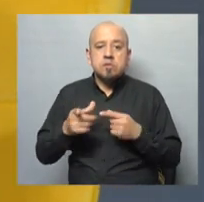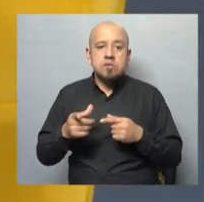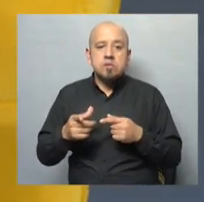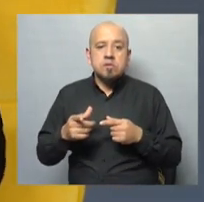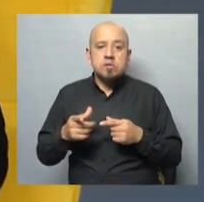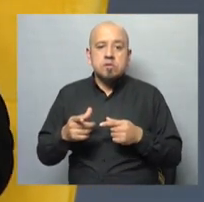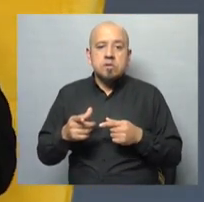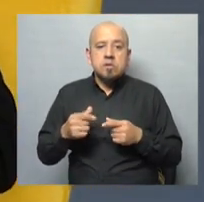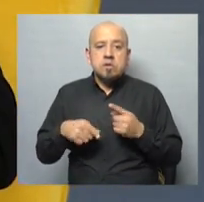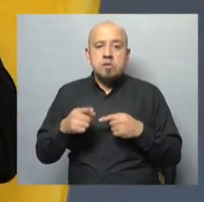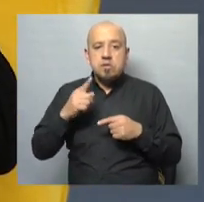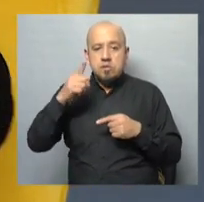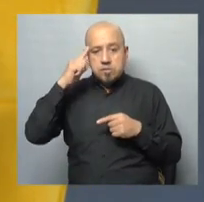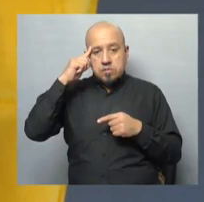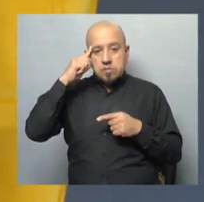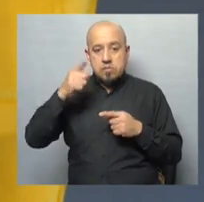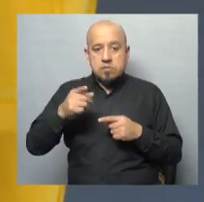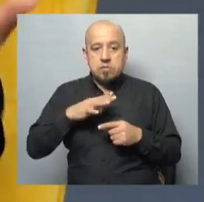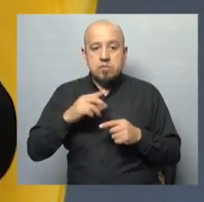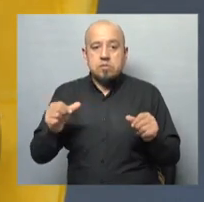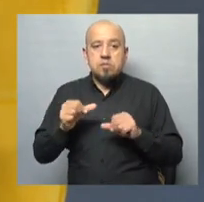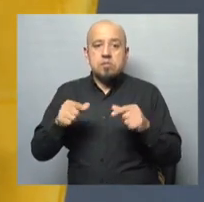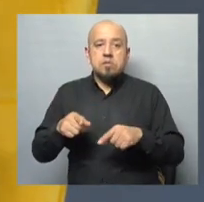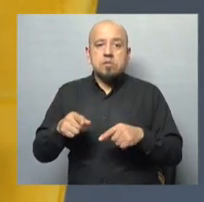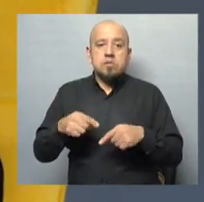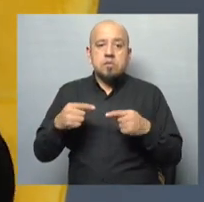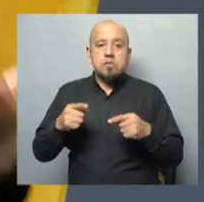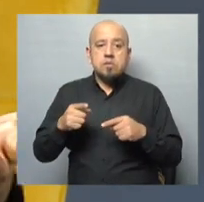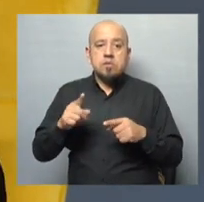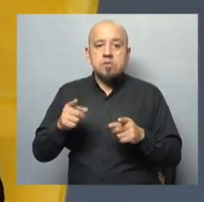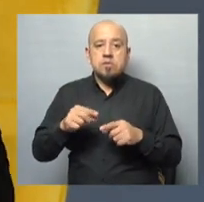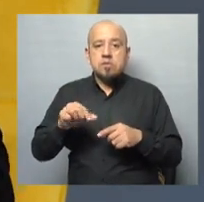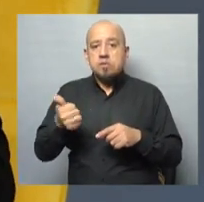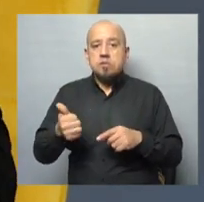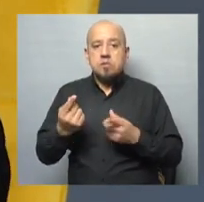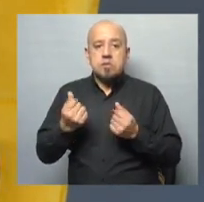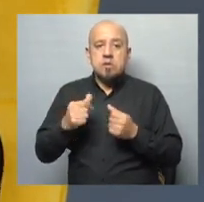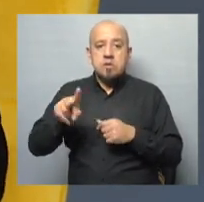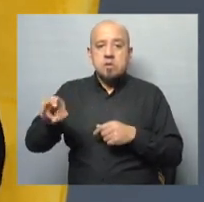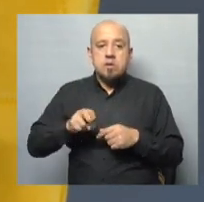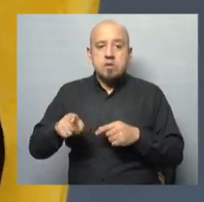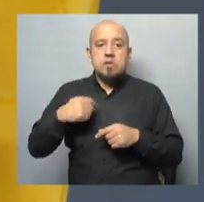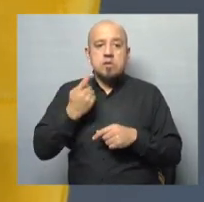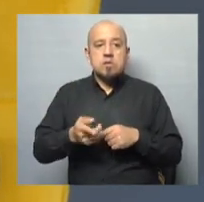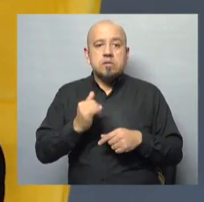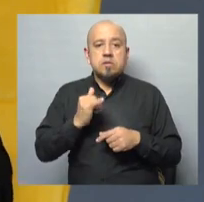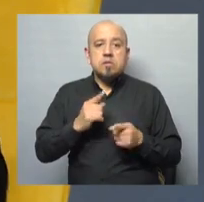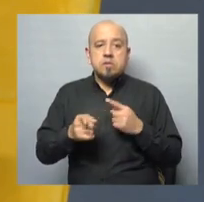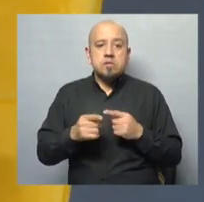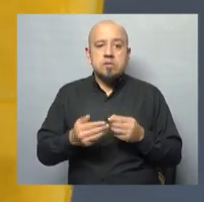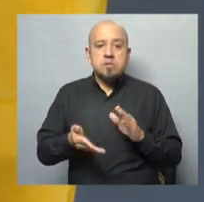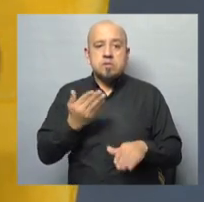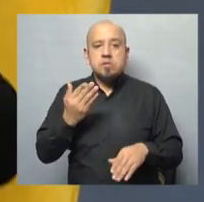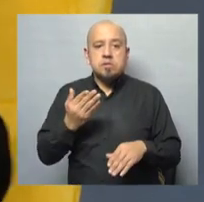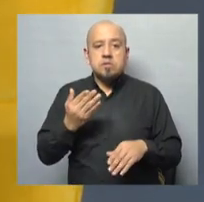eso que vos creas que que se crea que con esto no tenéis que ganar plata y que entonces con el otro tenga mucho más pues bueno